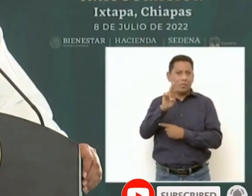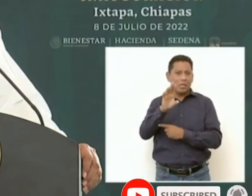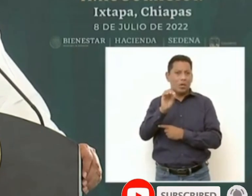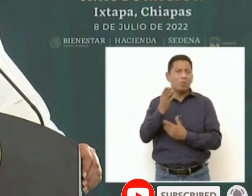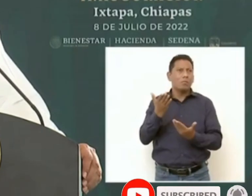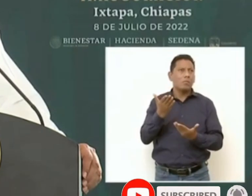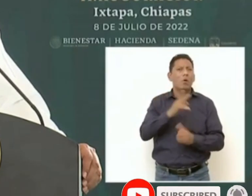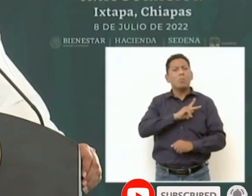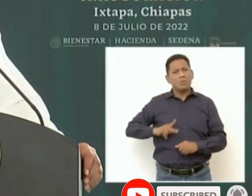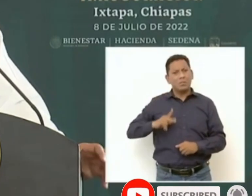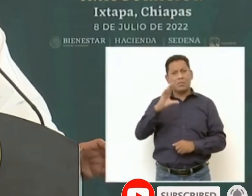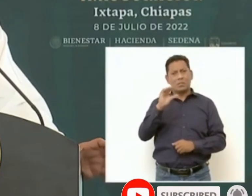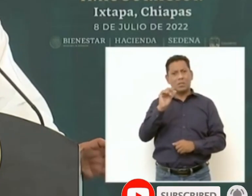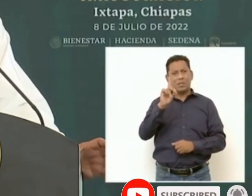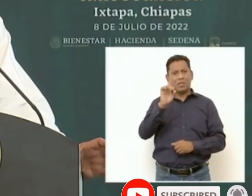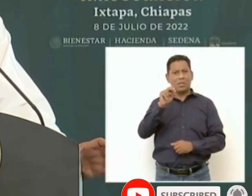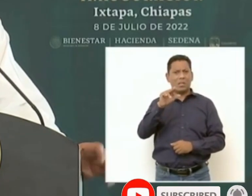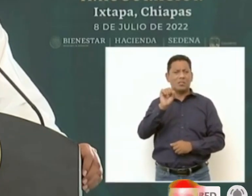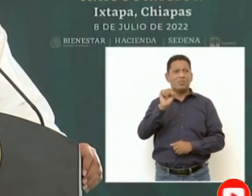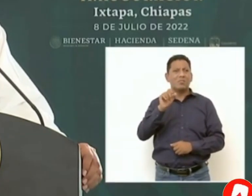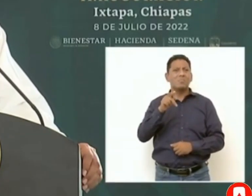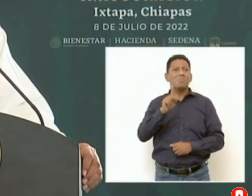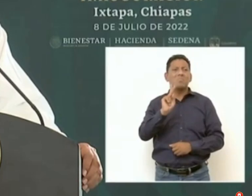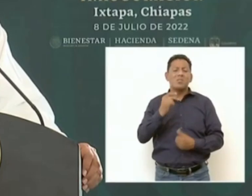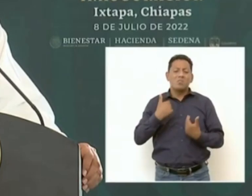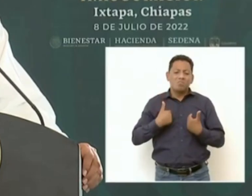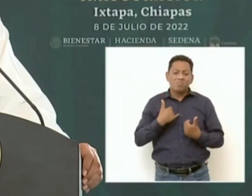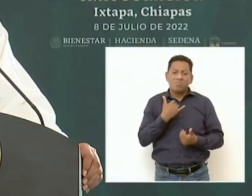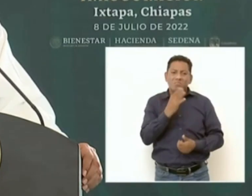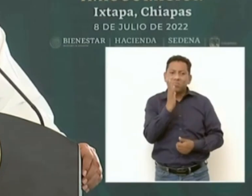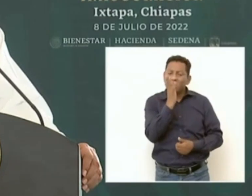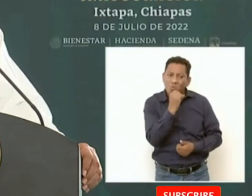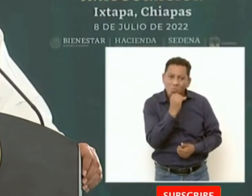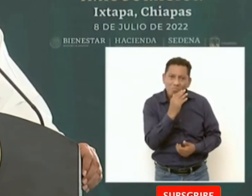Cárdenas, pero que no había yo podido o no había yo sabido